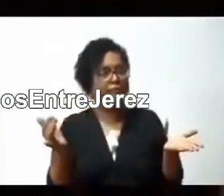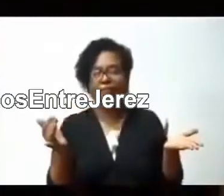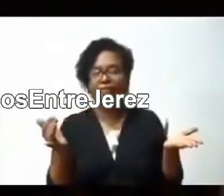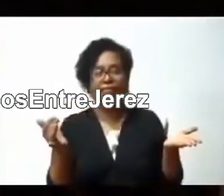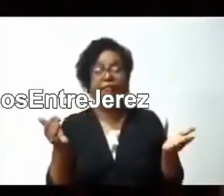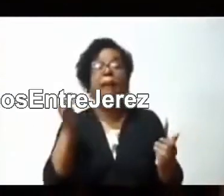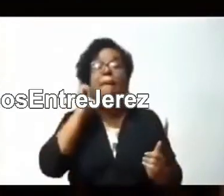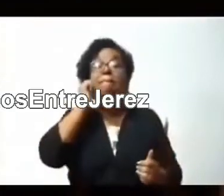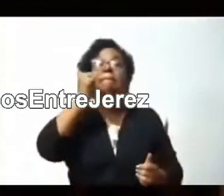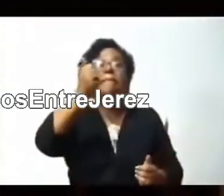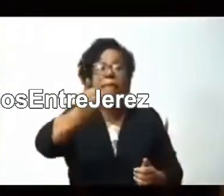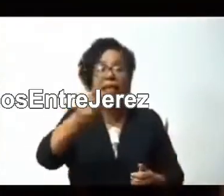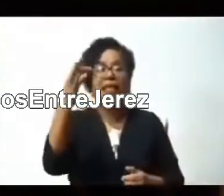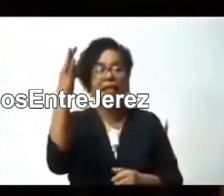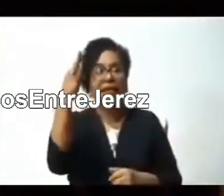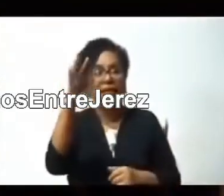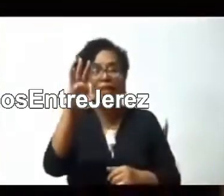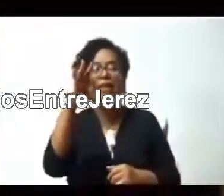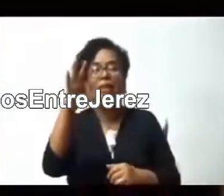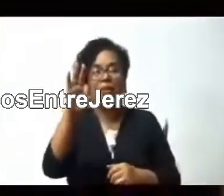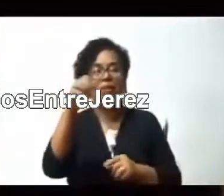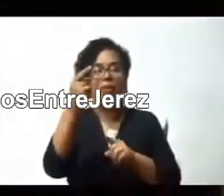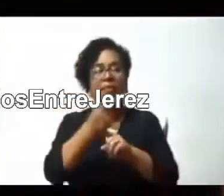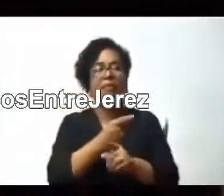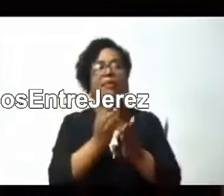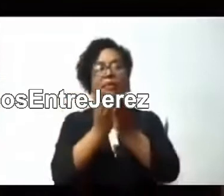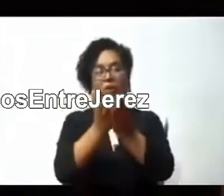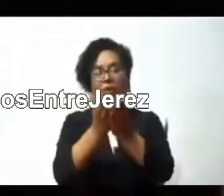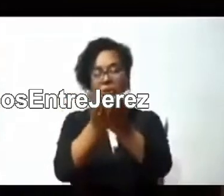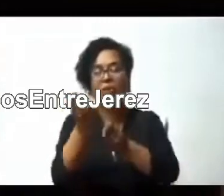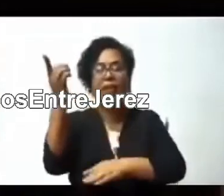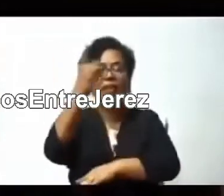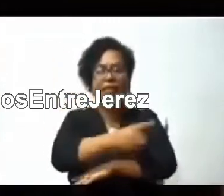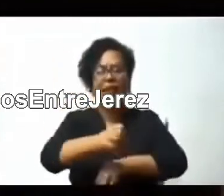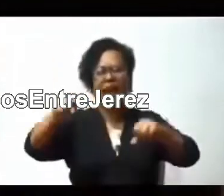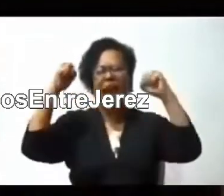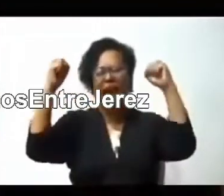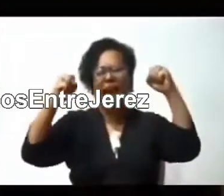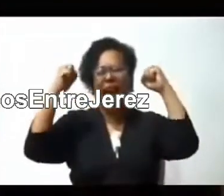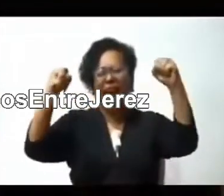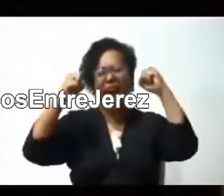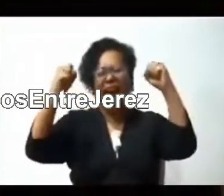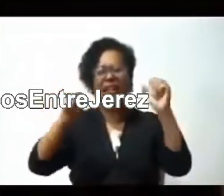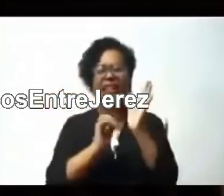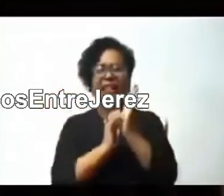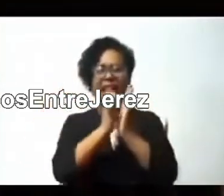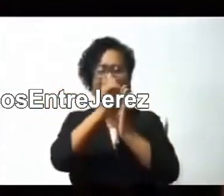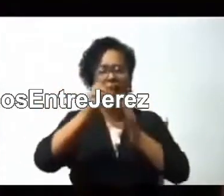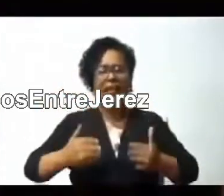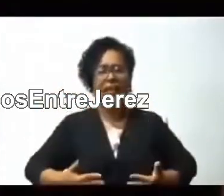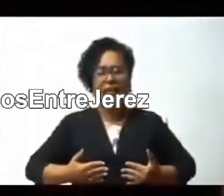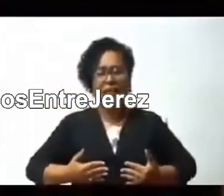pasó por una situación también de salud, de cáncer. Una mujer con una fortaleza increíble. Y